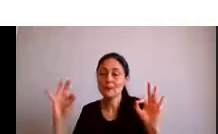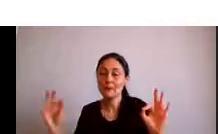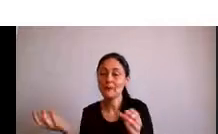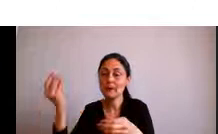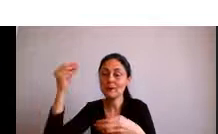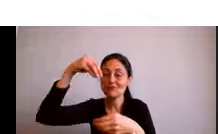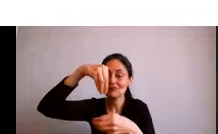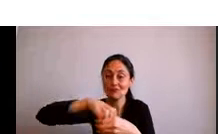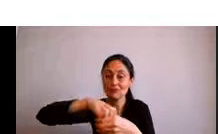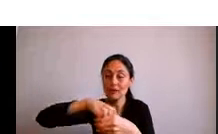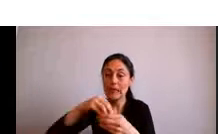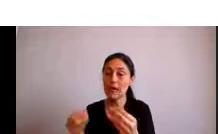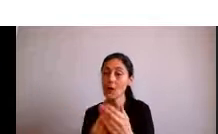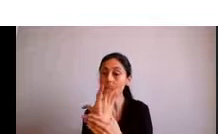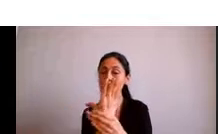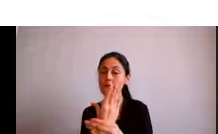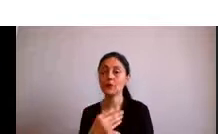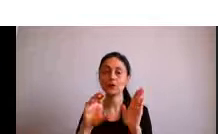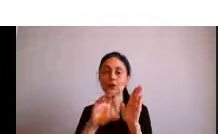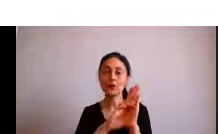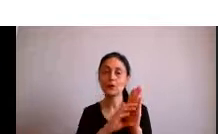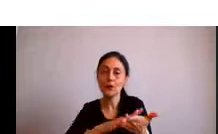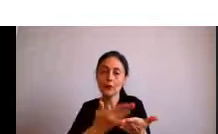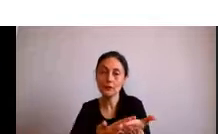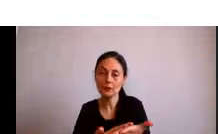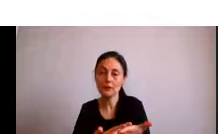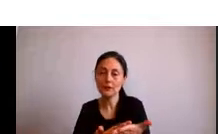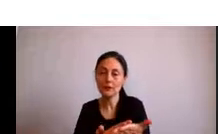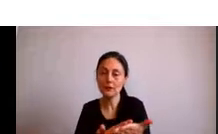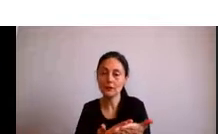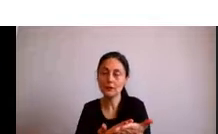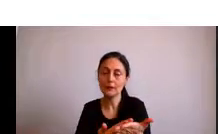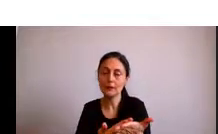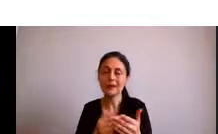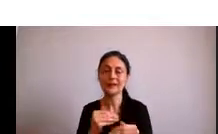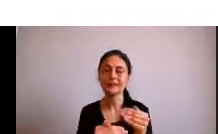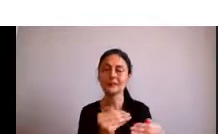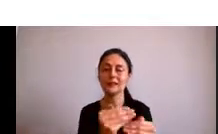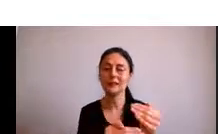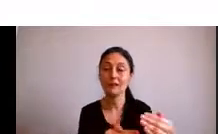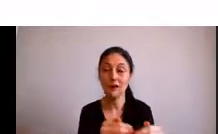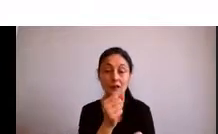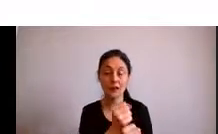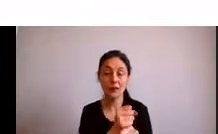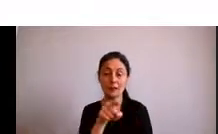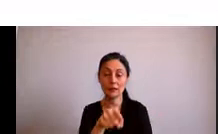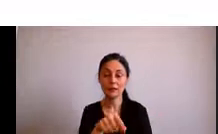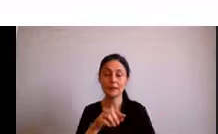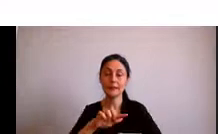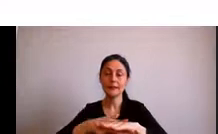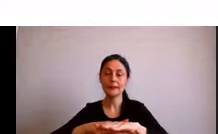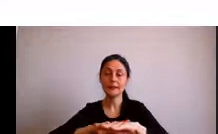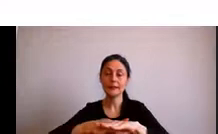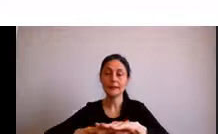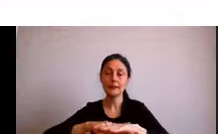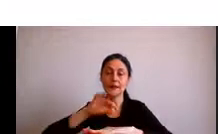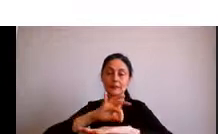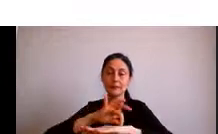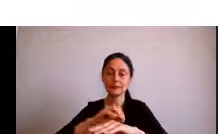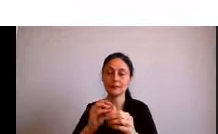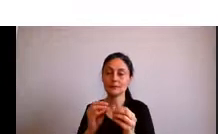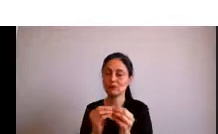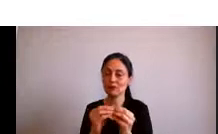código sanitario que se está, ¿cierto?, forjando. Por lo tanto, la tecnología médica hoy día en esta universidad y un montón de